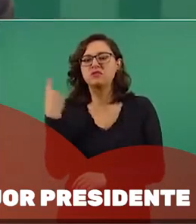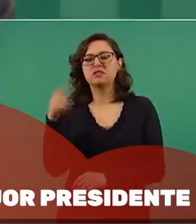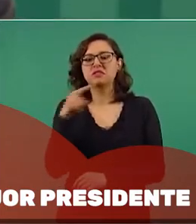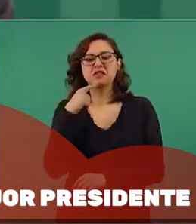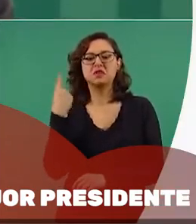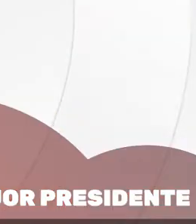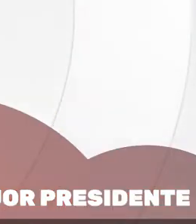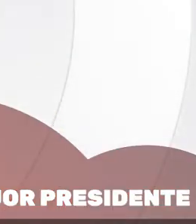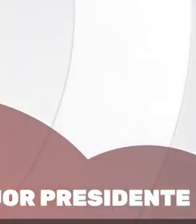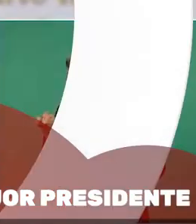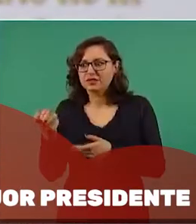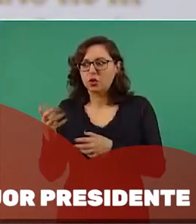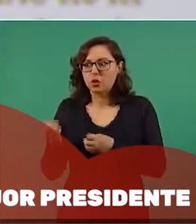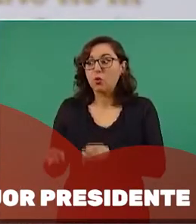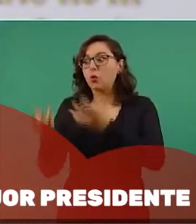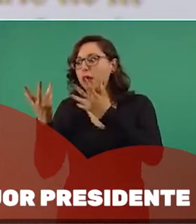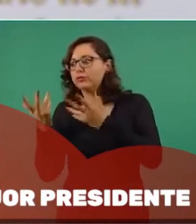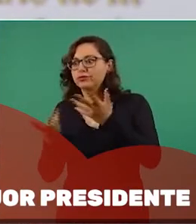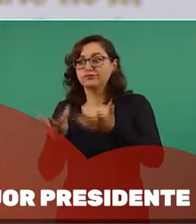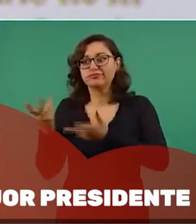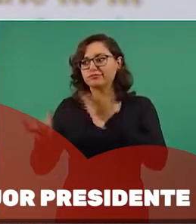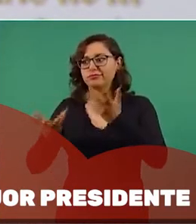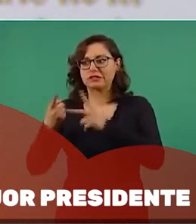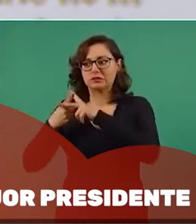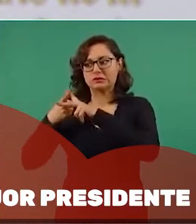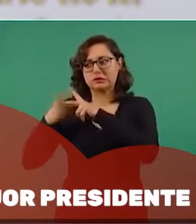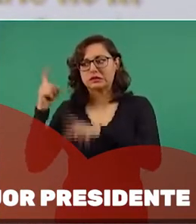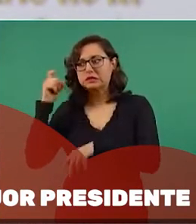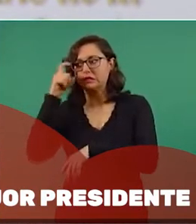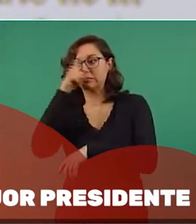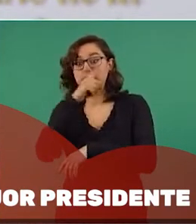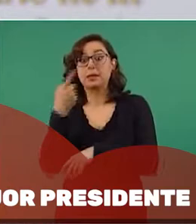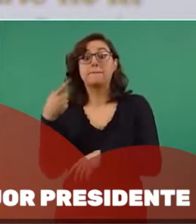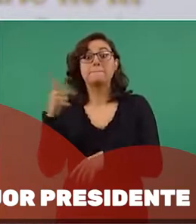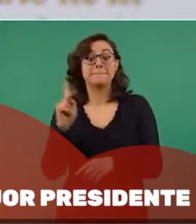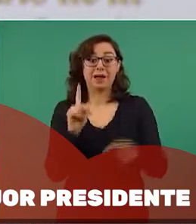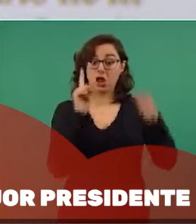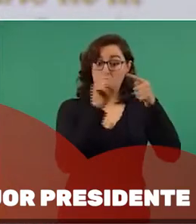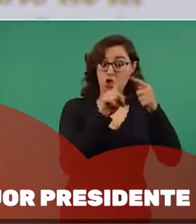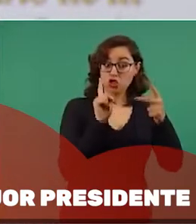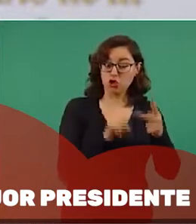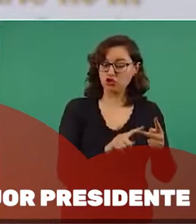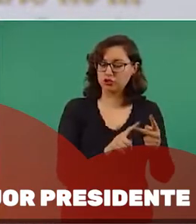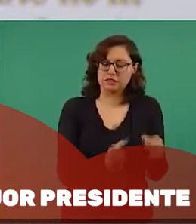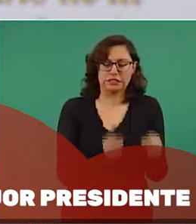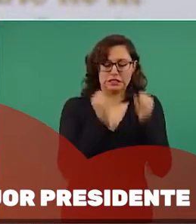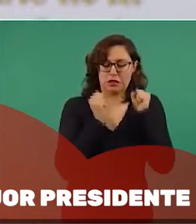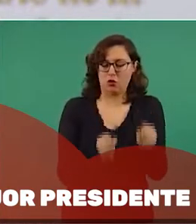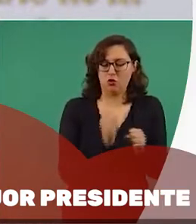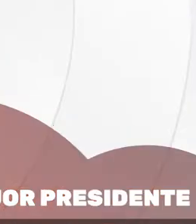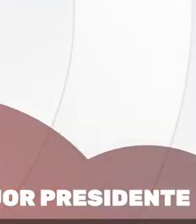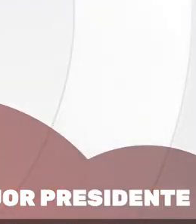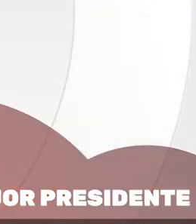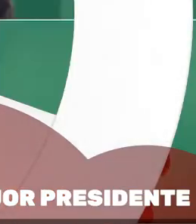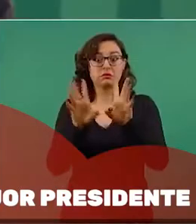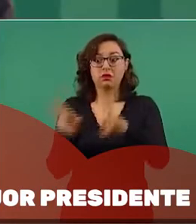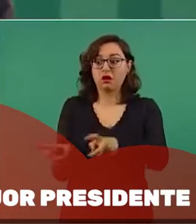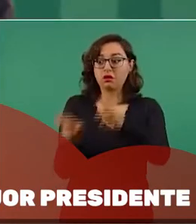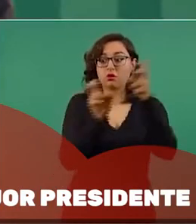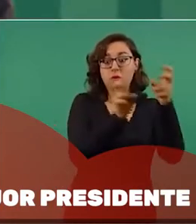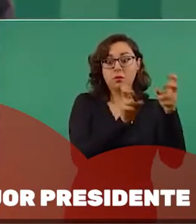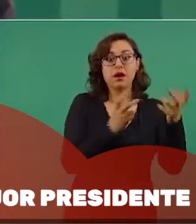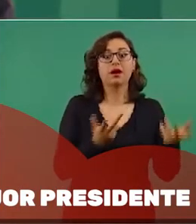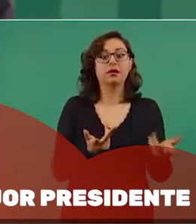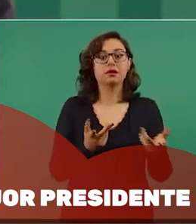que AMLO es el peor presidente. Así lo indican los datos de la encuesta que se realizó a 2.000 personas cara a cara entre el 10 y el 14 de mayo de 2021 y que se